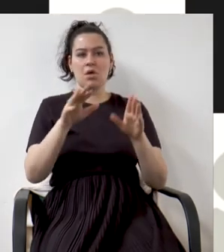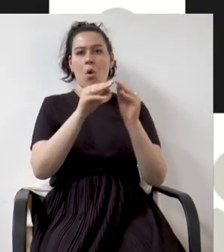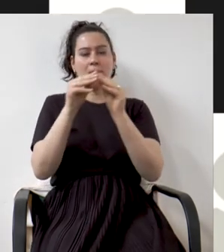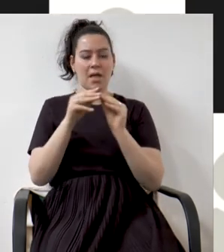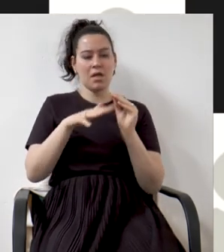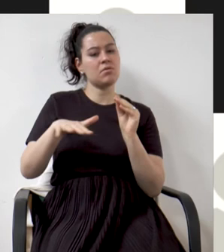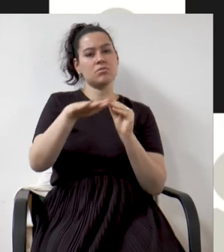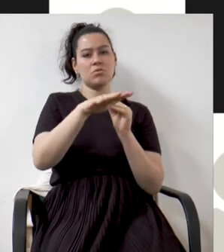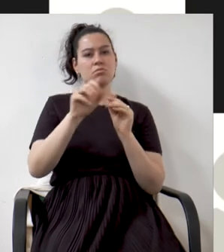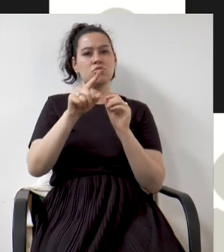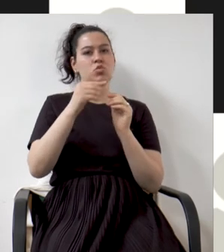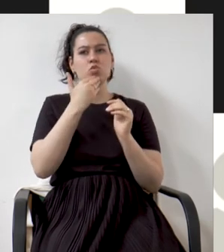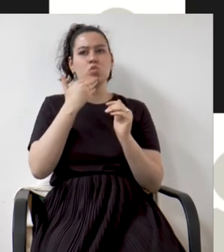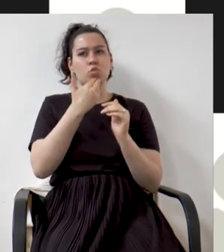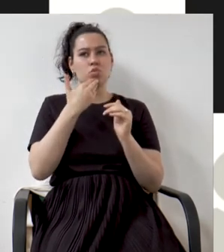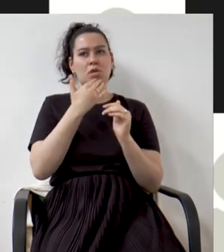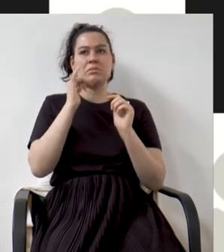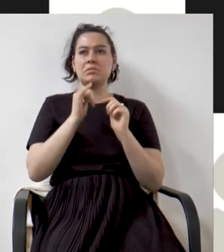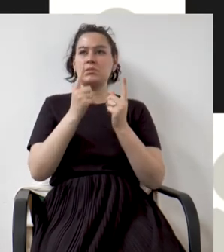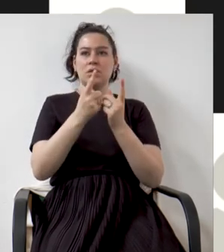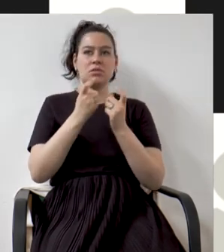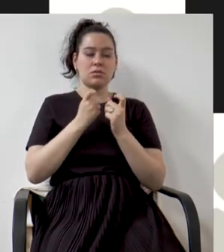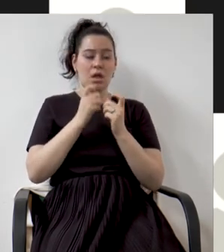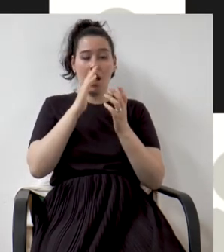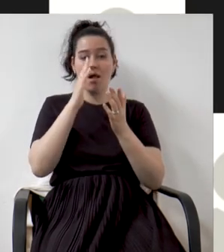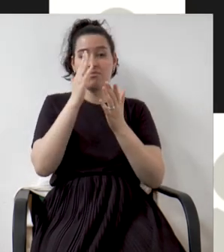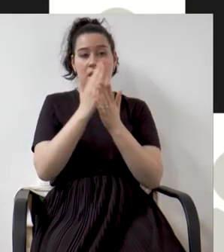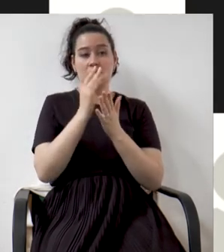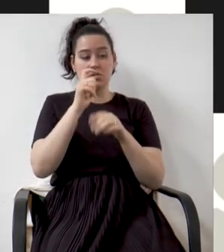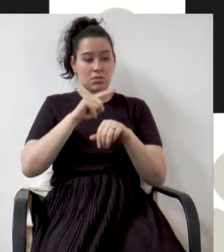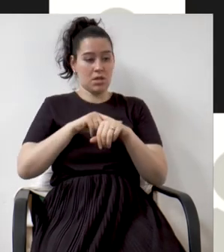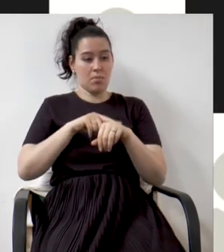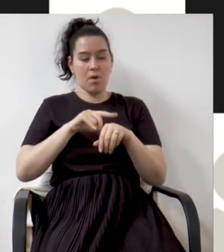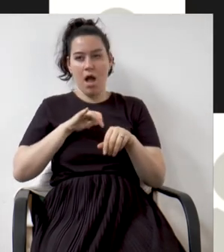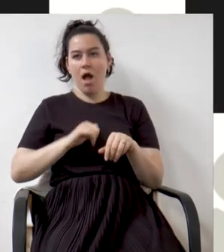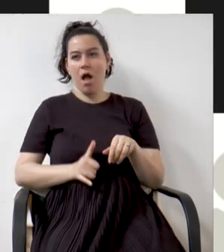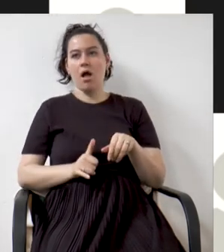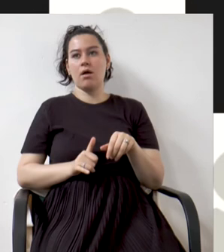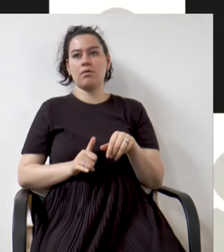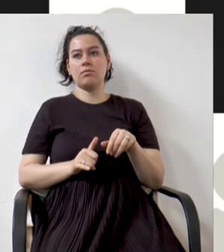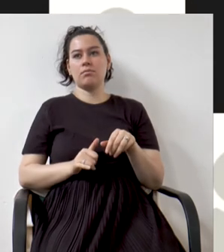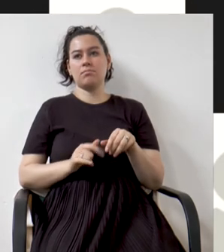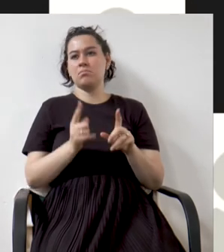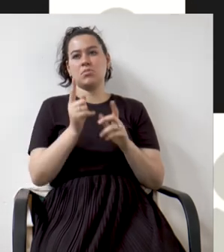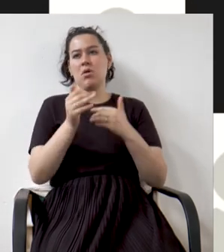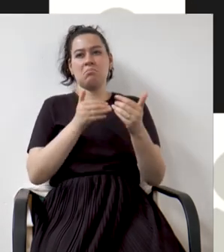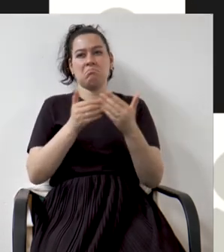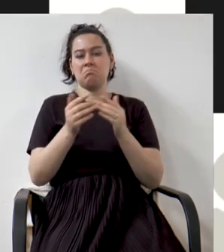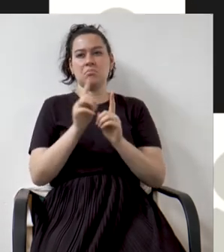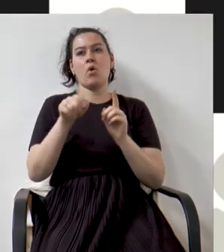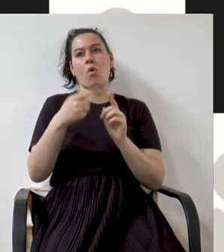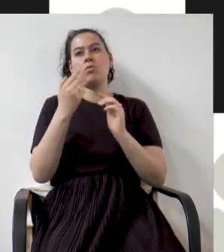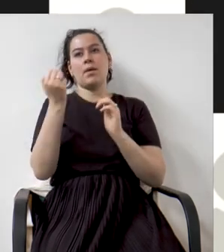que evacúen sus dudas y después, en todo caso, al final, si queda tiempo, es menor respecto